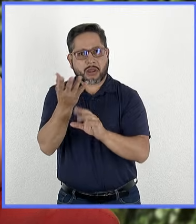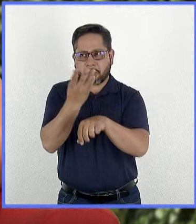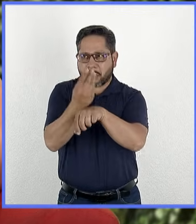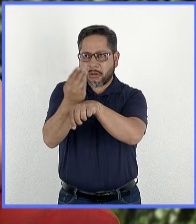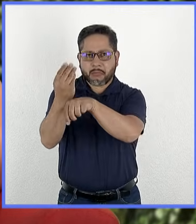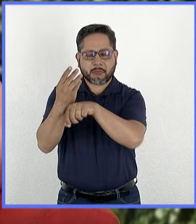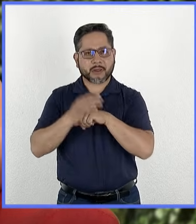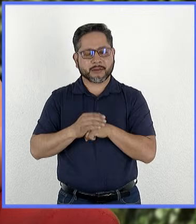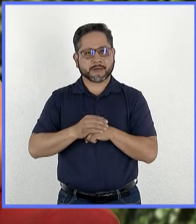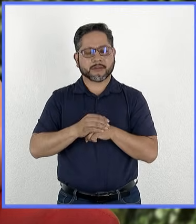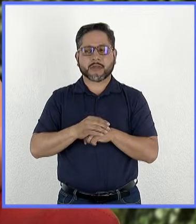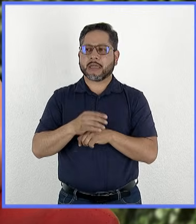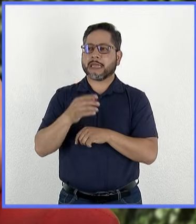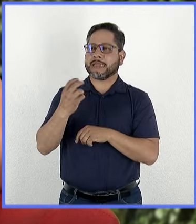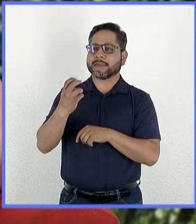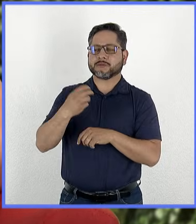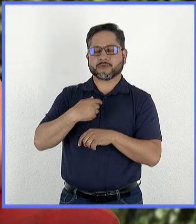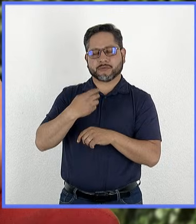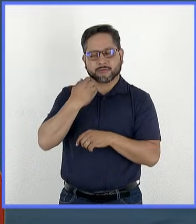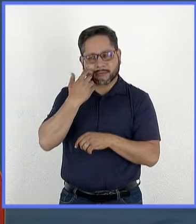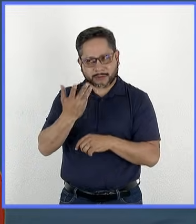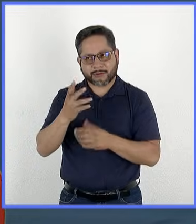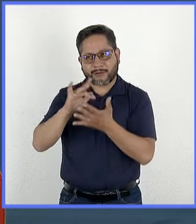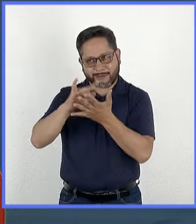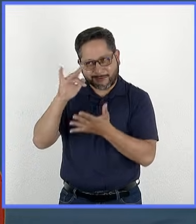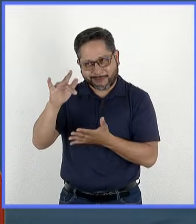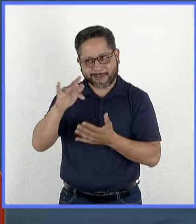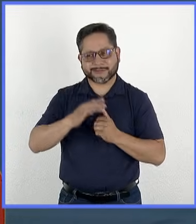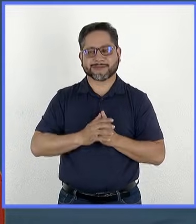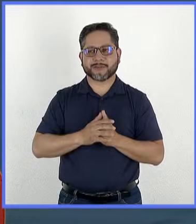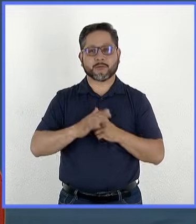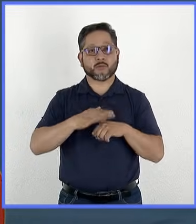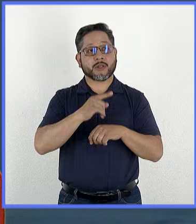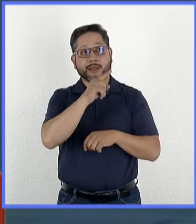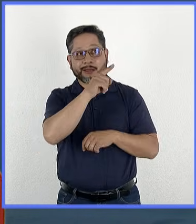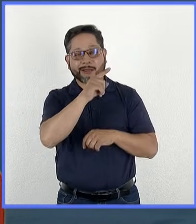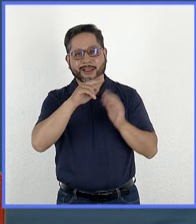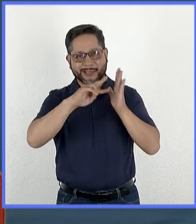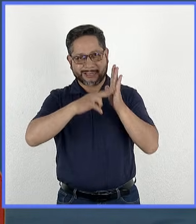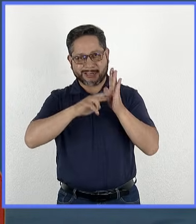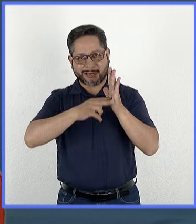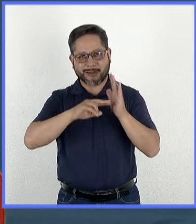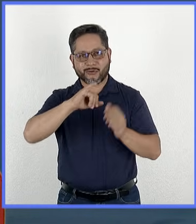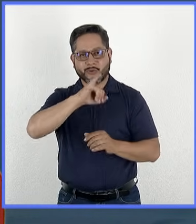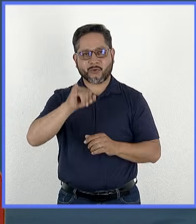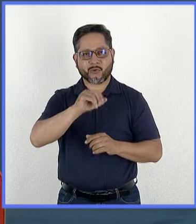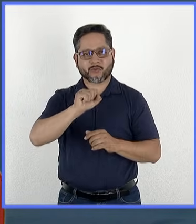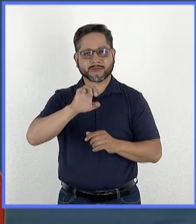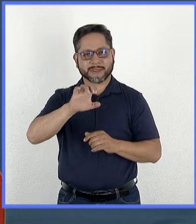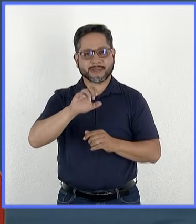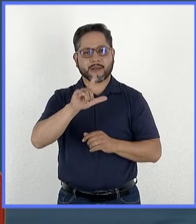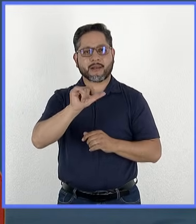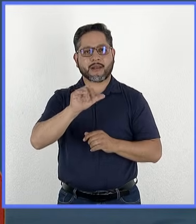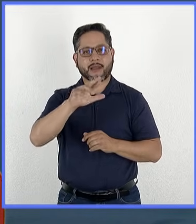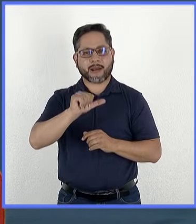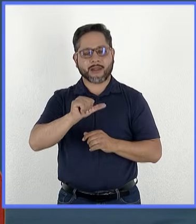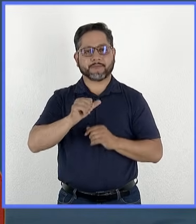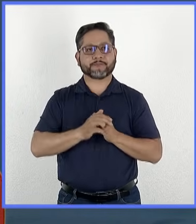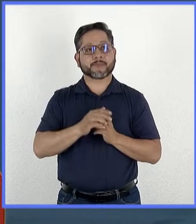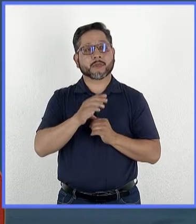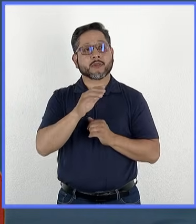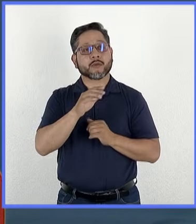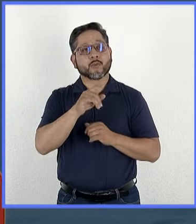manufactura, doctor. Y por Termino. eso quiero agradecerle al ingeniero José Lara Lona, que